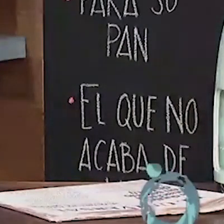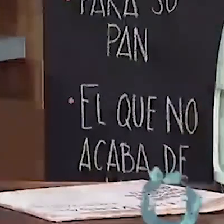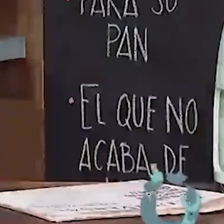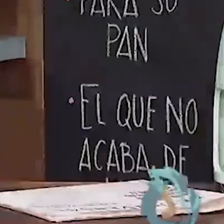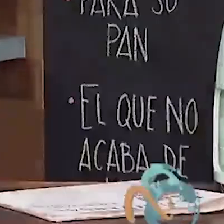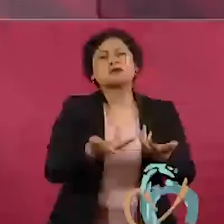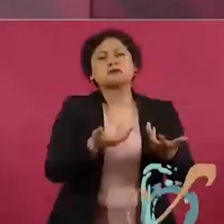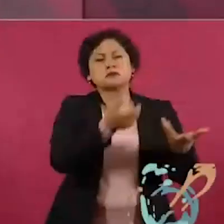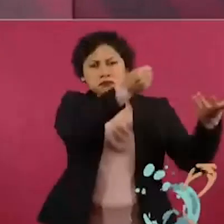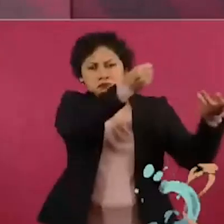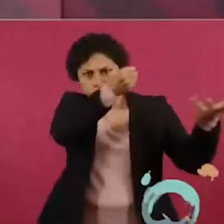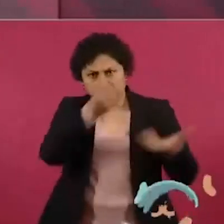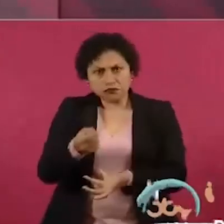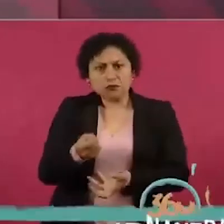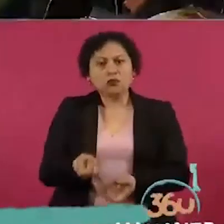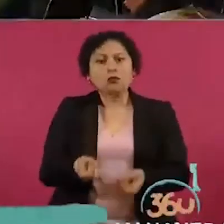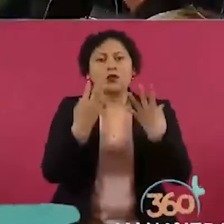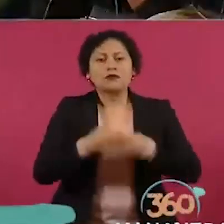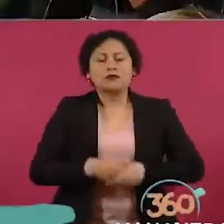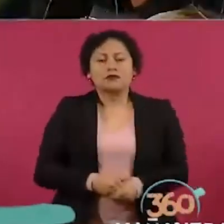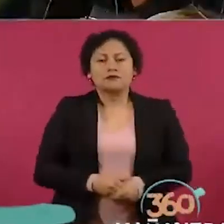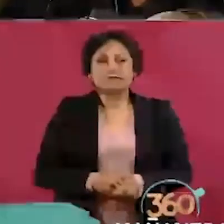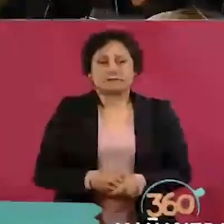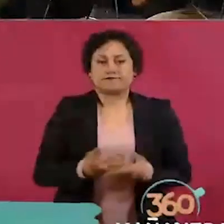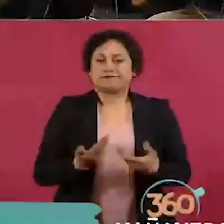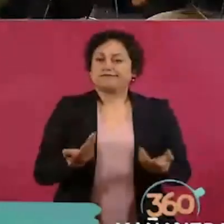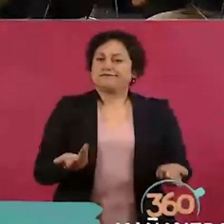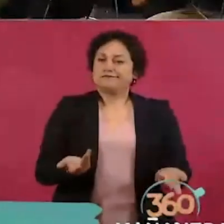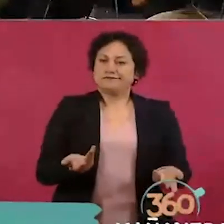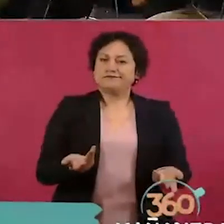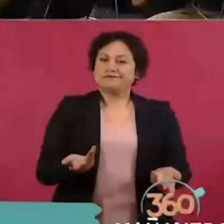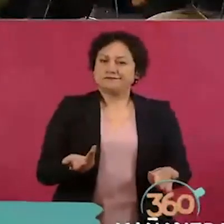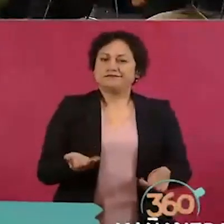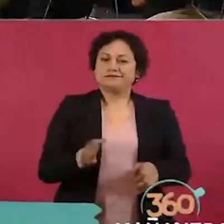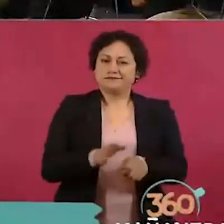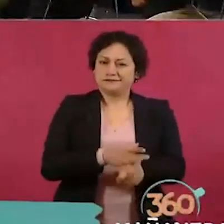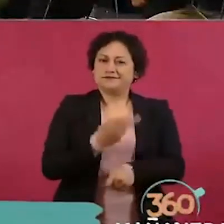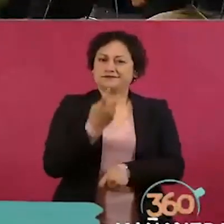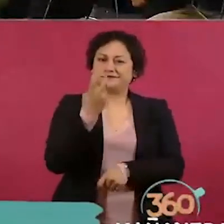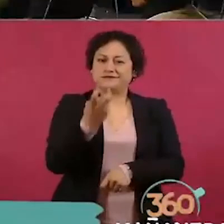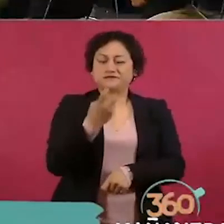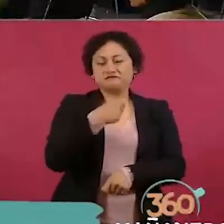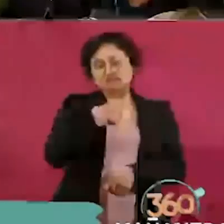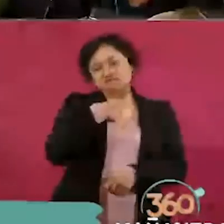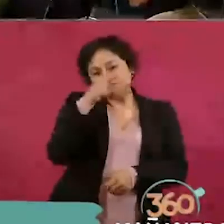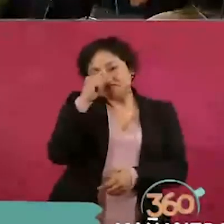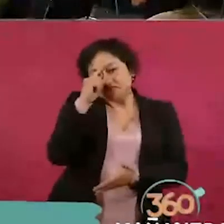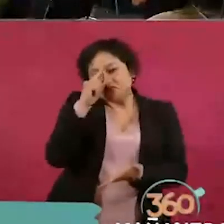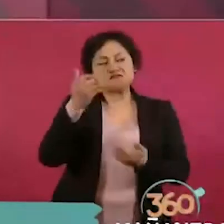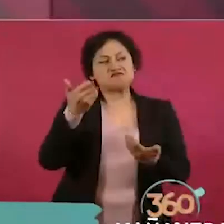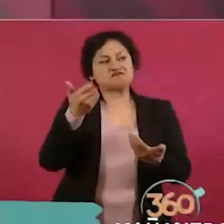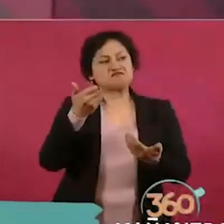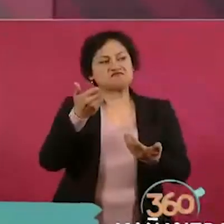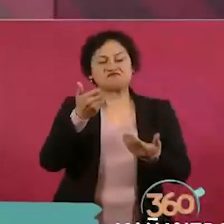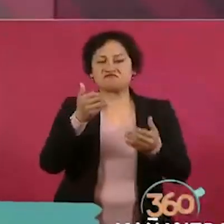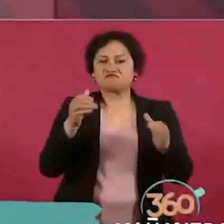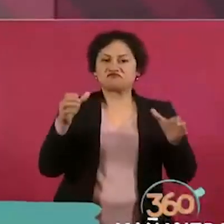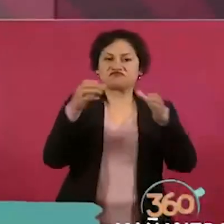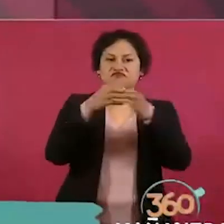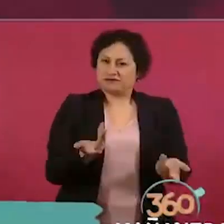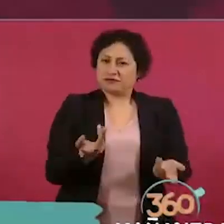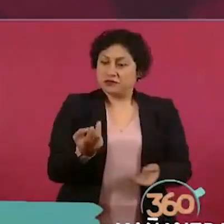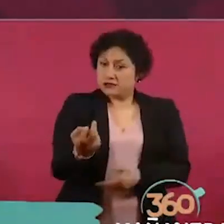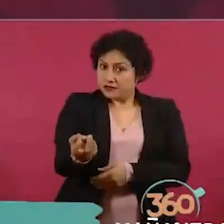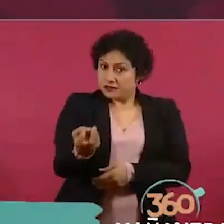Unidos. Es muy demagógica la postura. Vamos a cerrar las